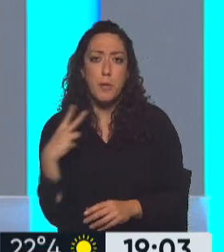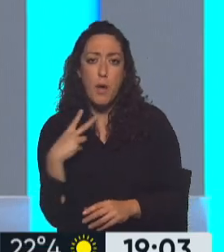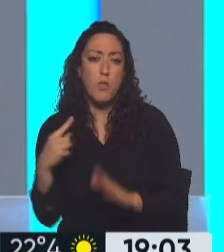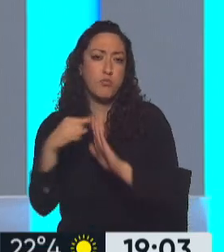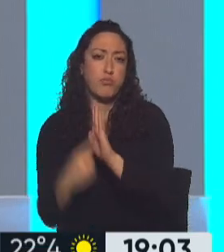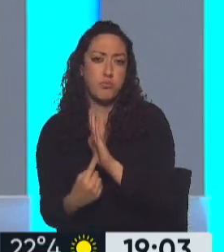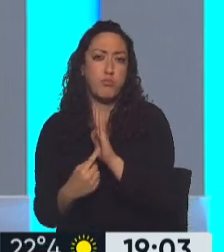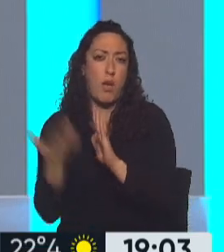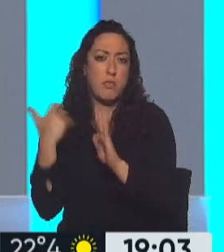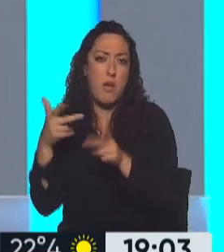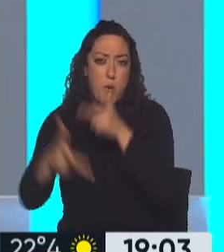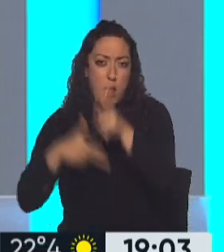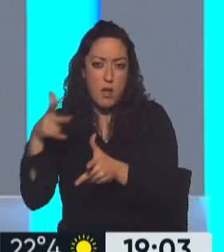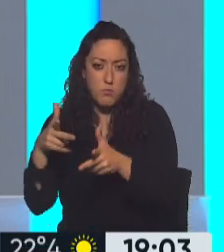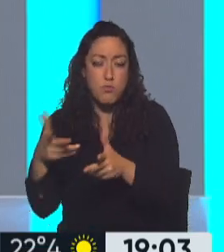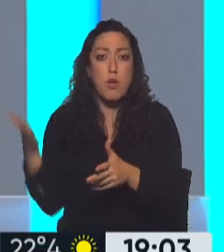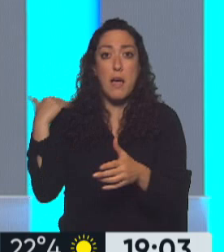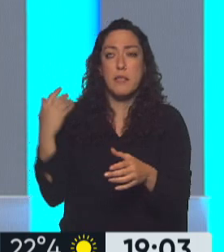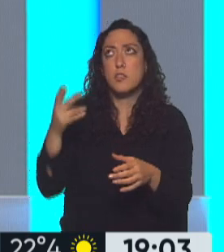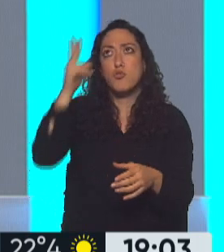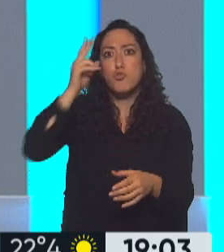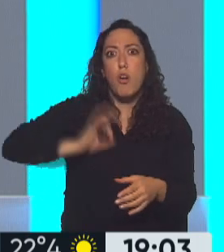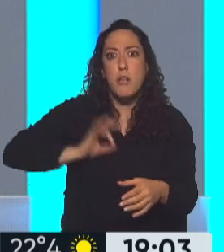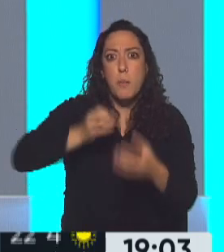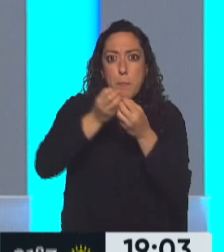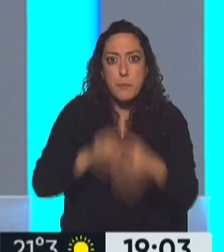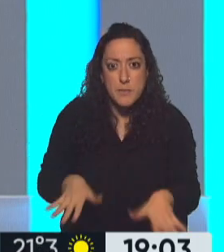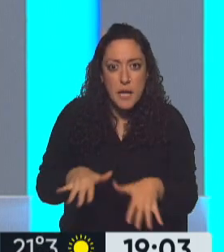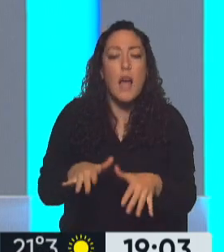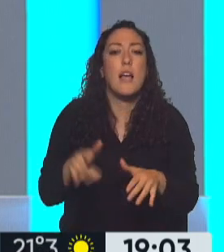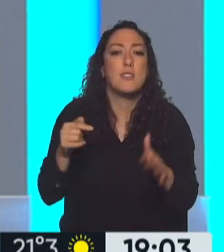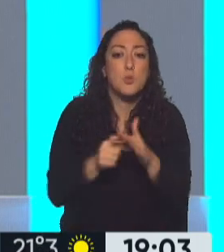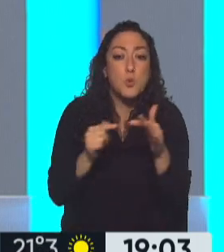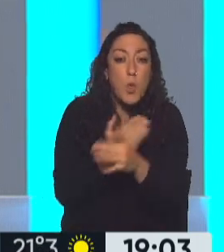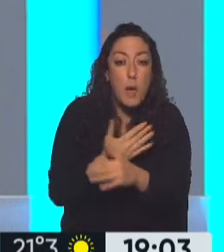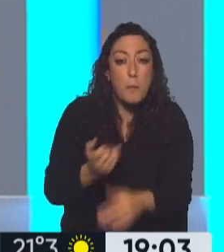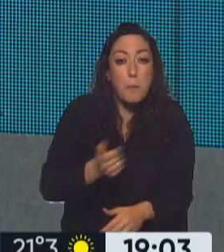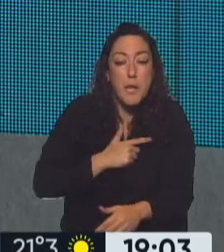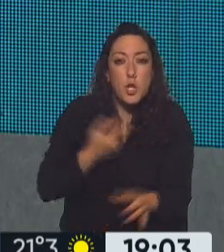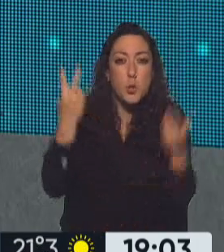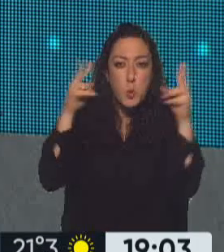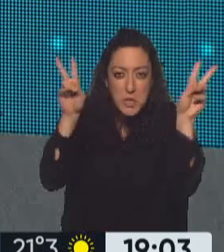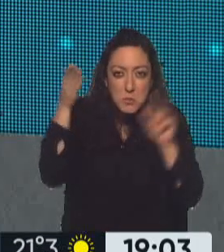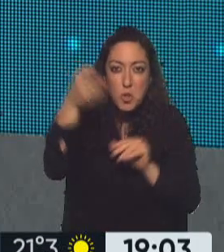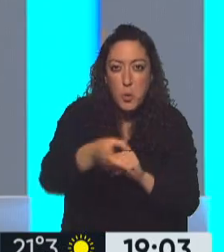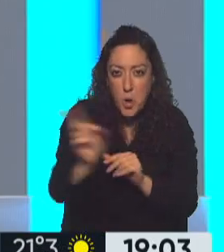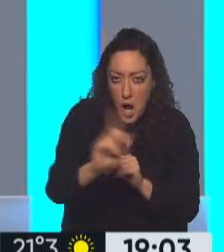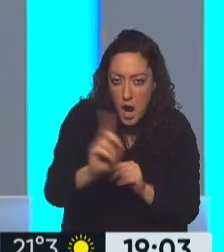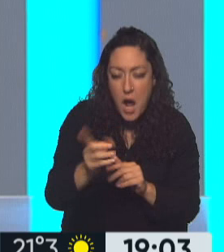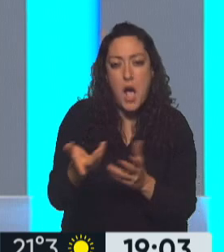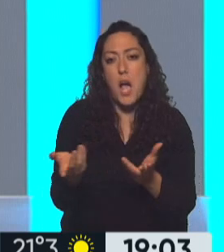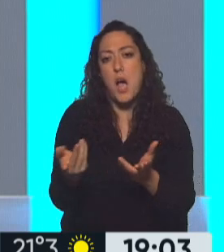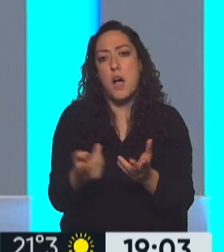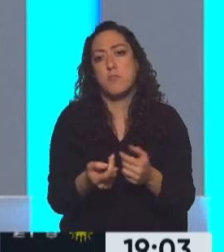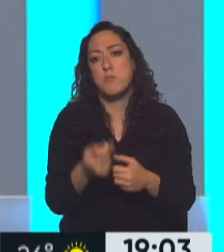hablábamos no al inicio de mi gestión hace 8 años Mi ciudad no era una ciudad eh turística ni se presumía